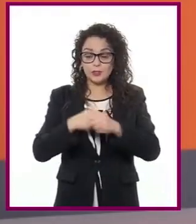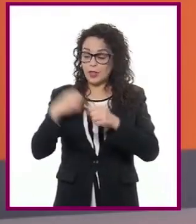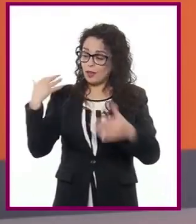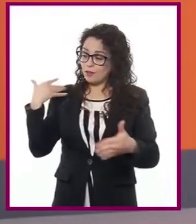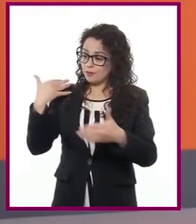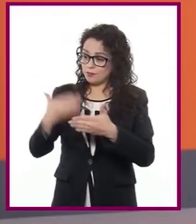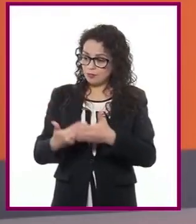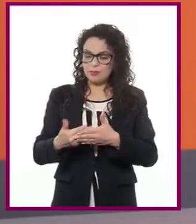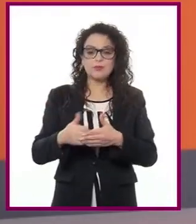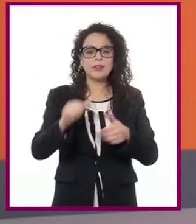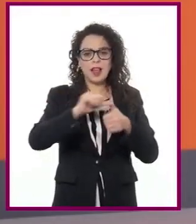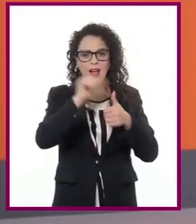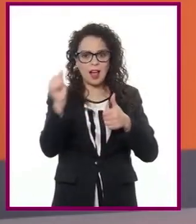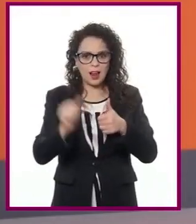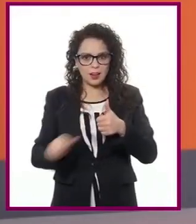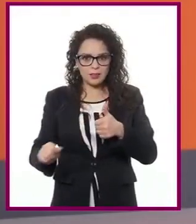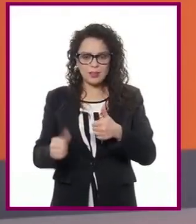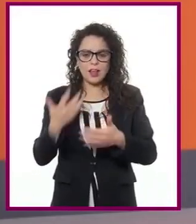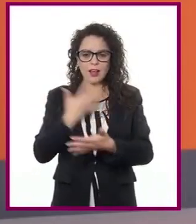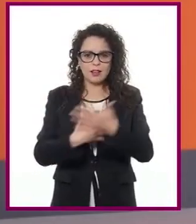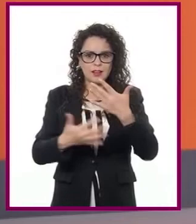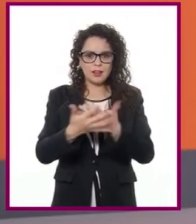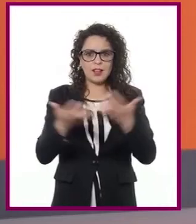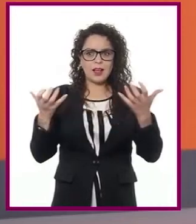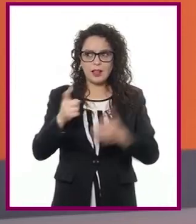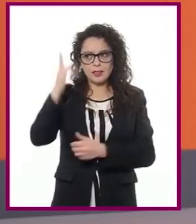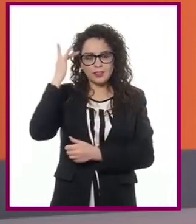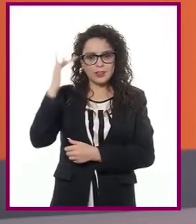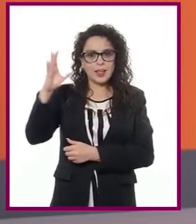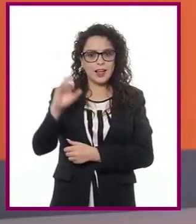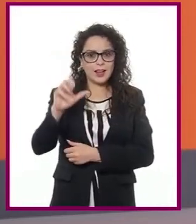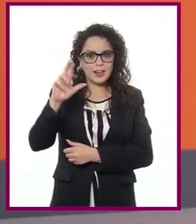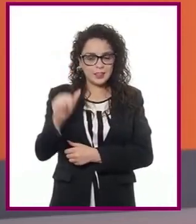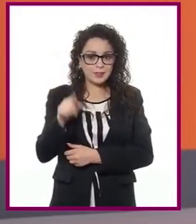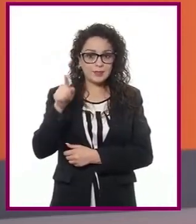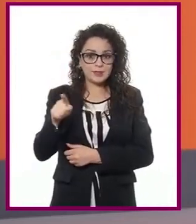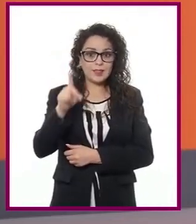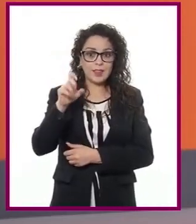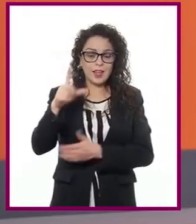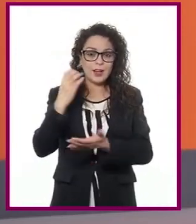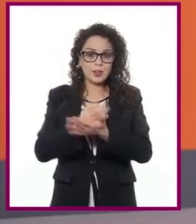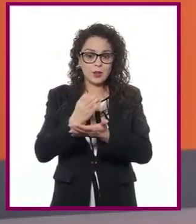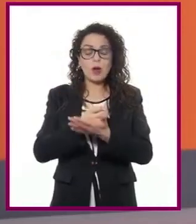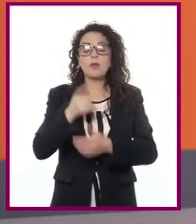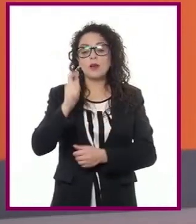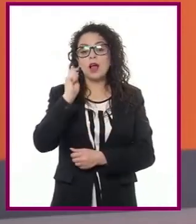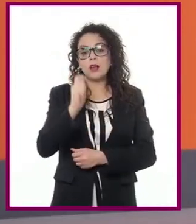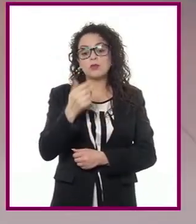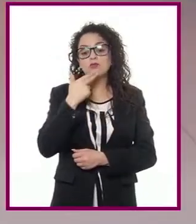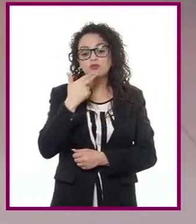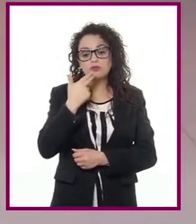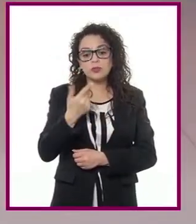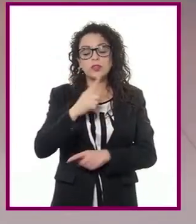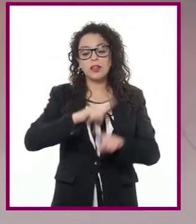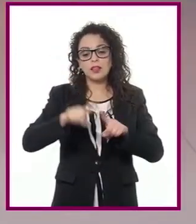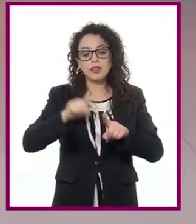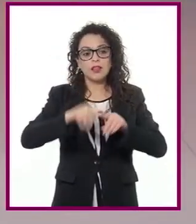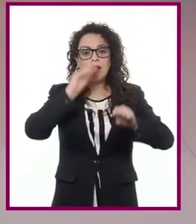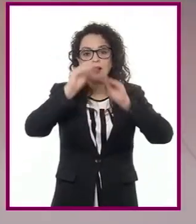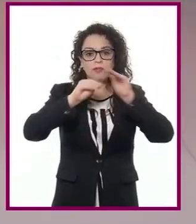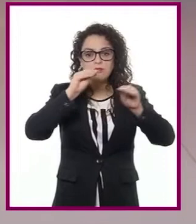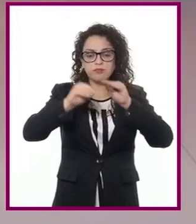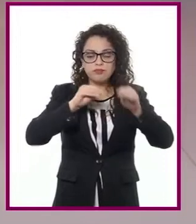del Cobre se han ido modificando para complacer los gustos de los consumidores, agregando nuevas técnicas decorativas